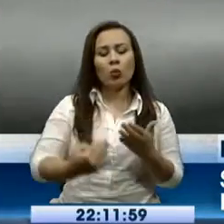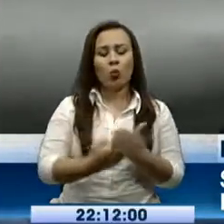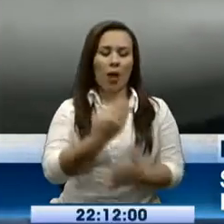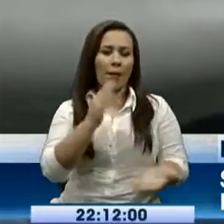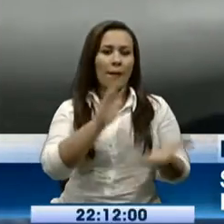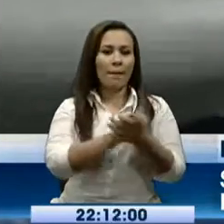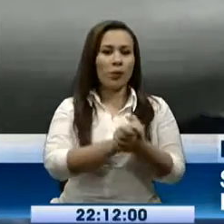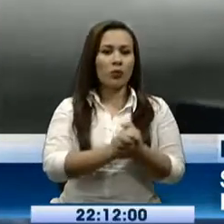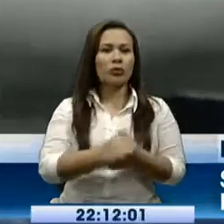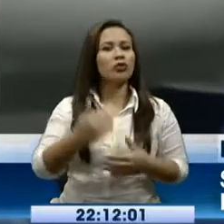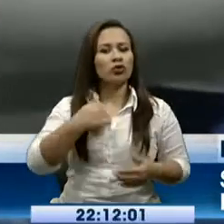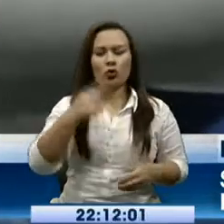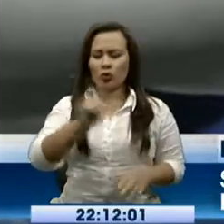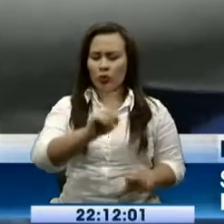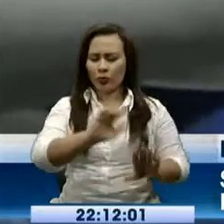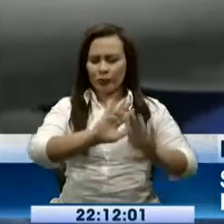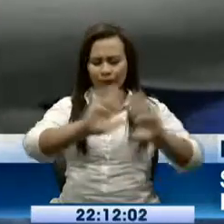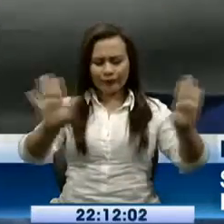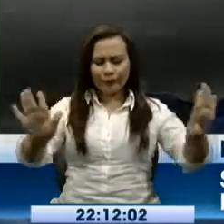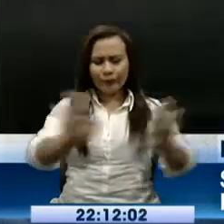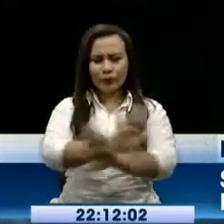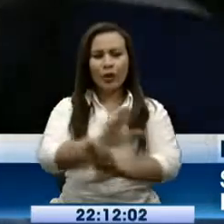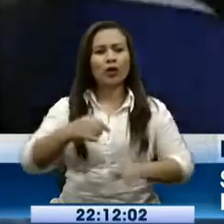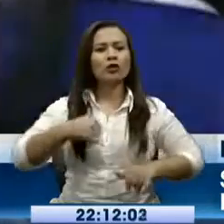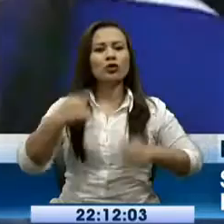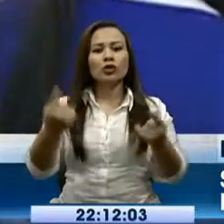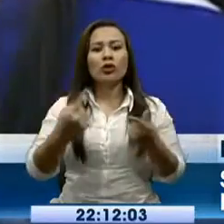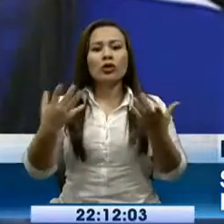lo cojan y que pague lo que le ha hecho a mi